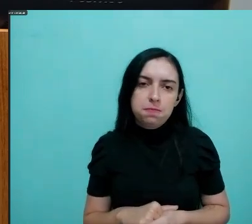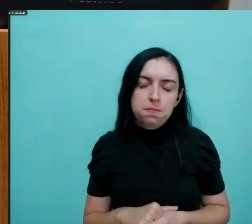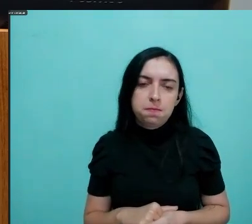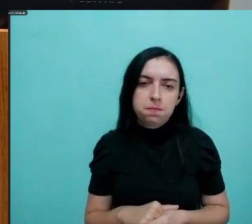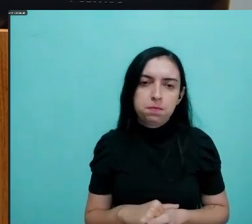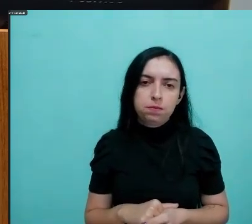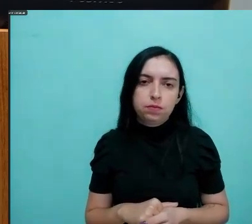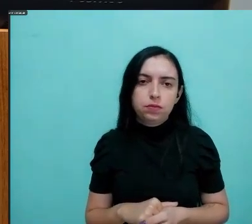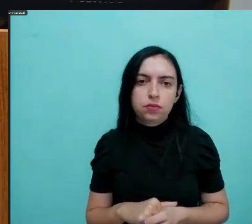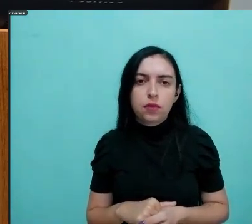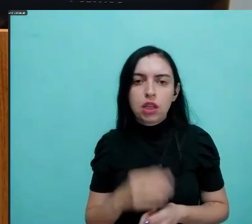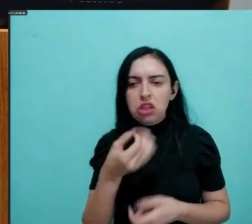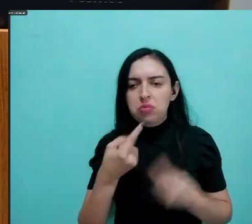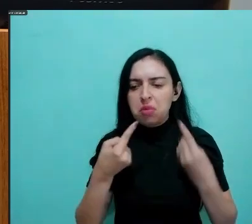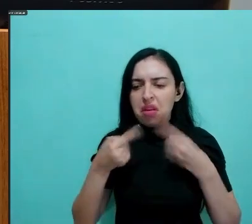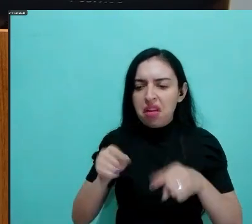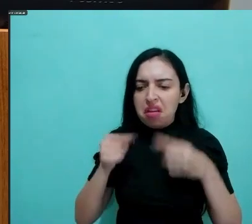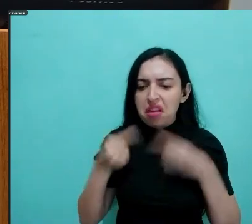decidió criticar la ley